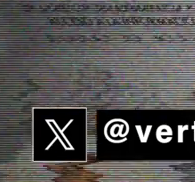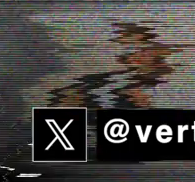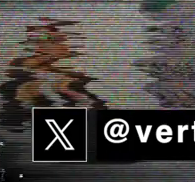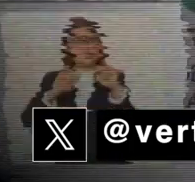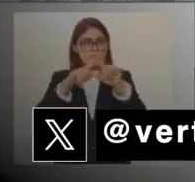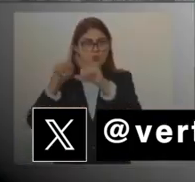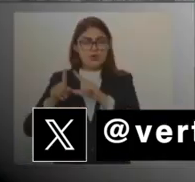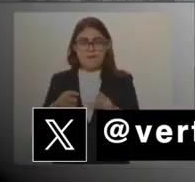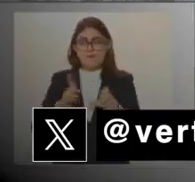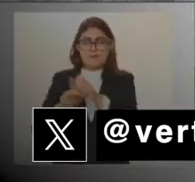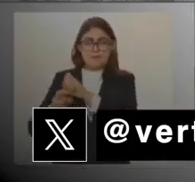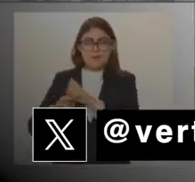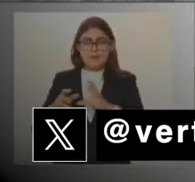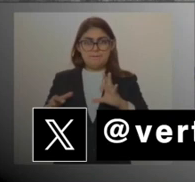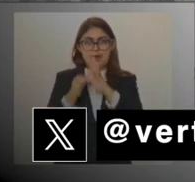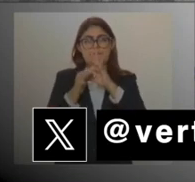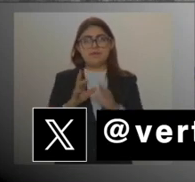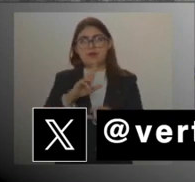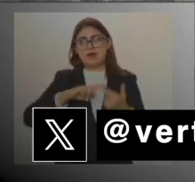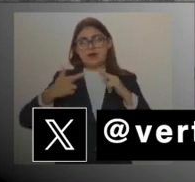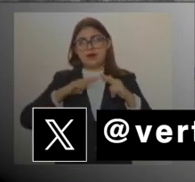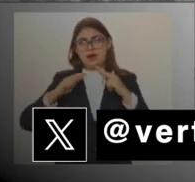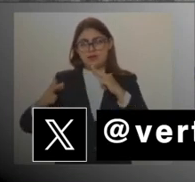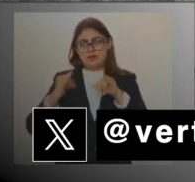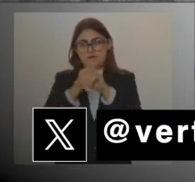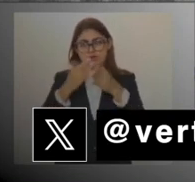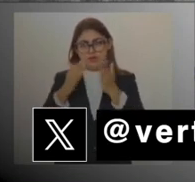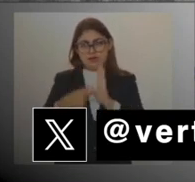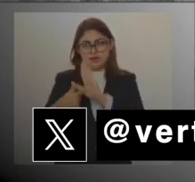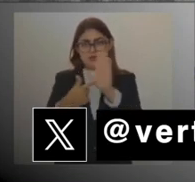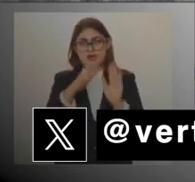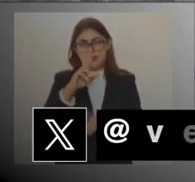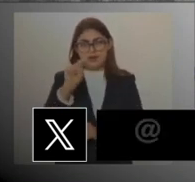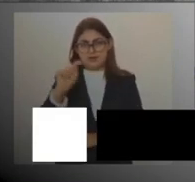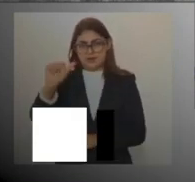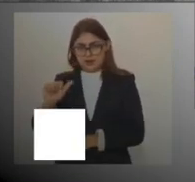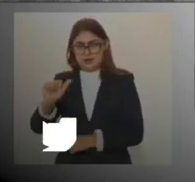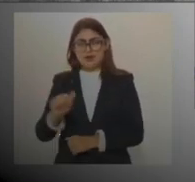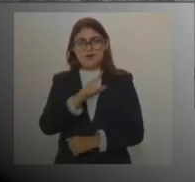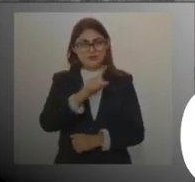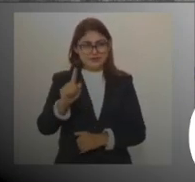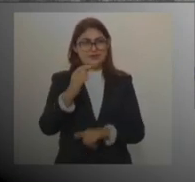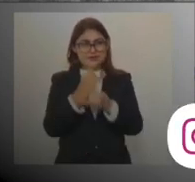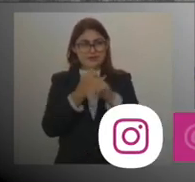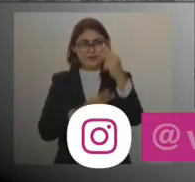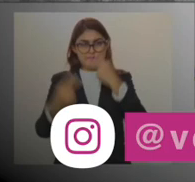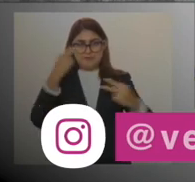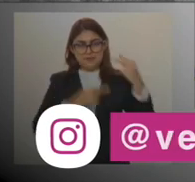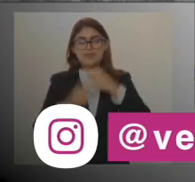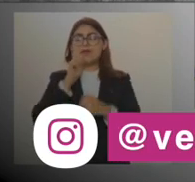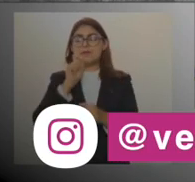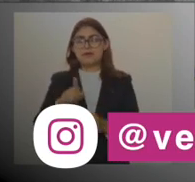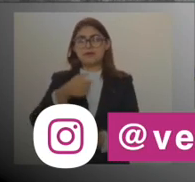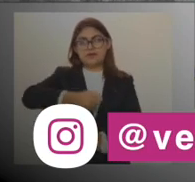la transparencia son la piedra fundamental de la nueva gobernanza, la rendición de cuentas y la confianza que la sociedad deposita